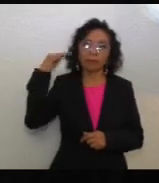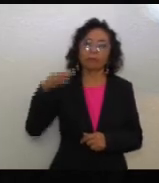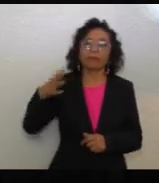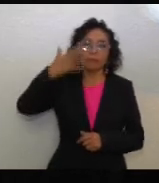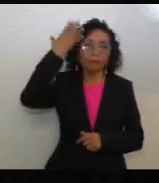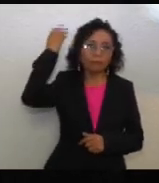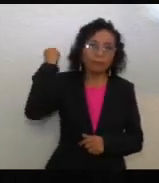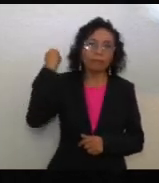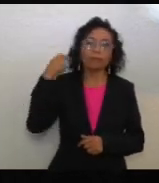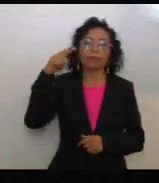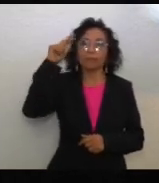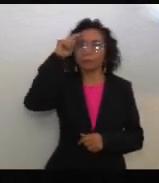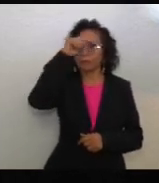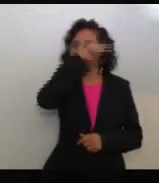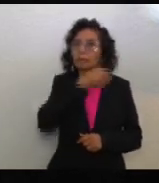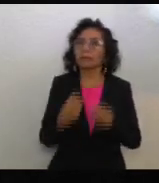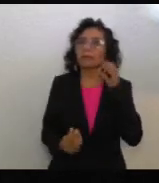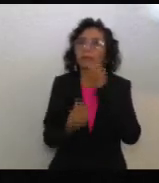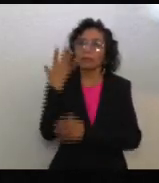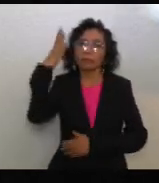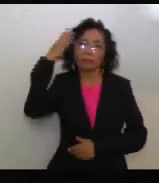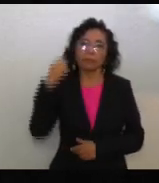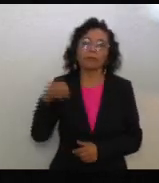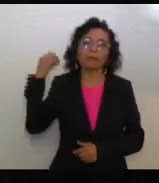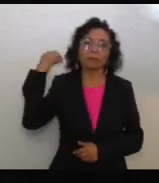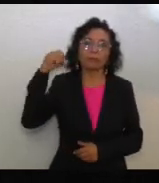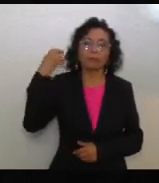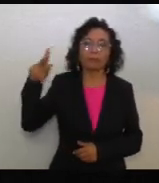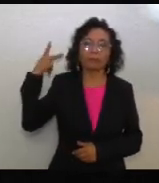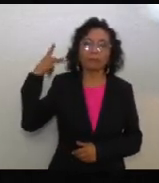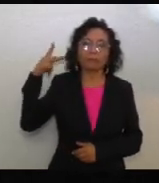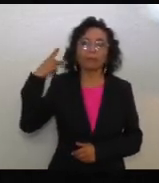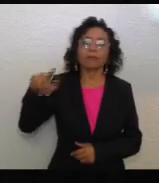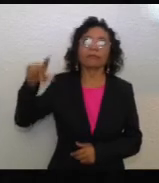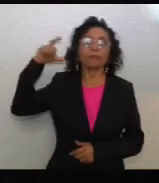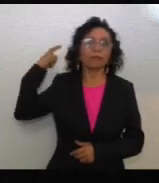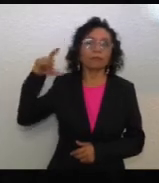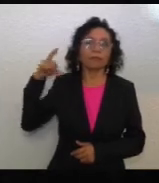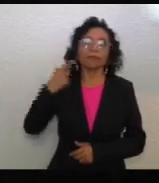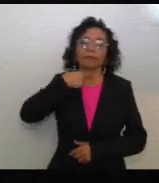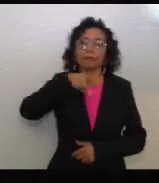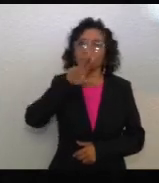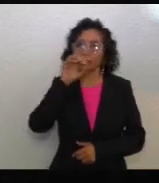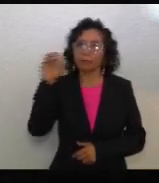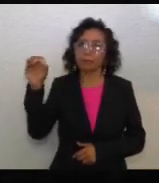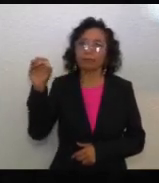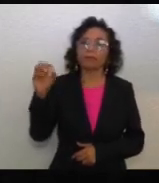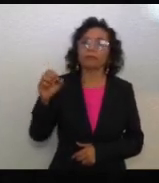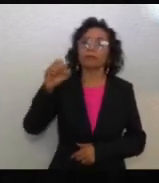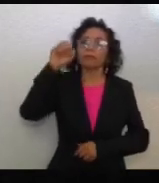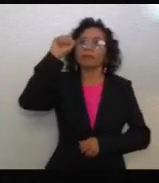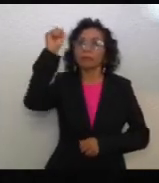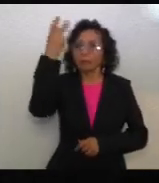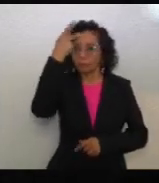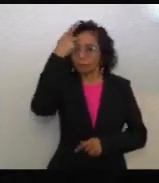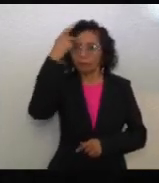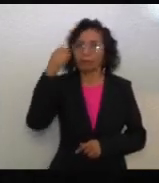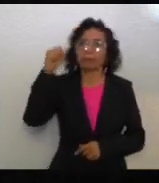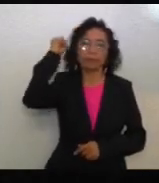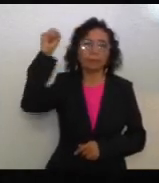Morelos, Nayarit, Nuevo León, Oaxaca, Puebla, Querétaro, Quintana Roo, San Luis Potosí,